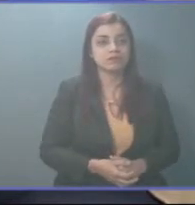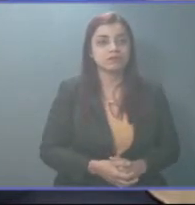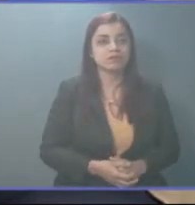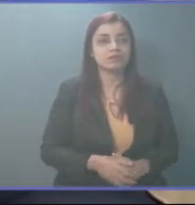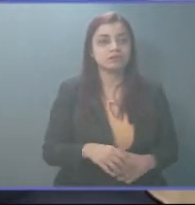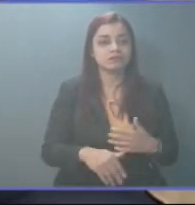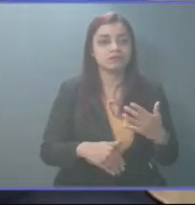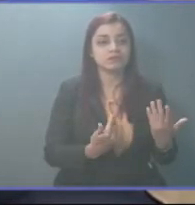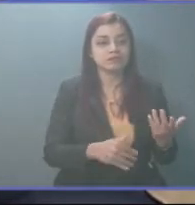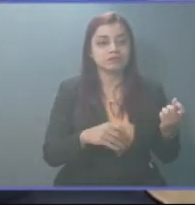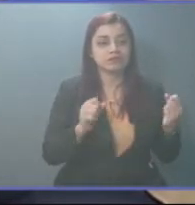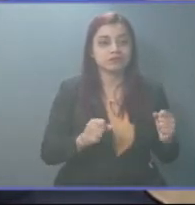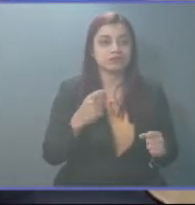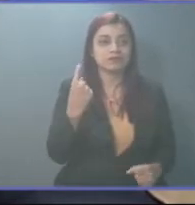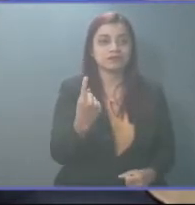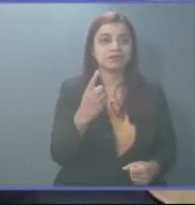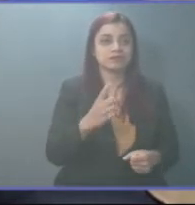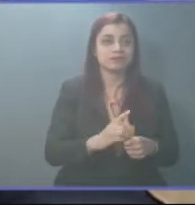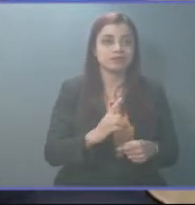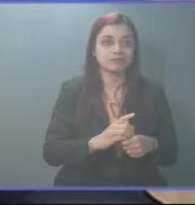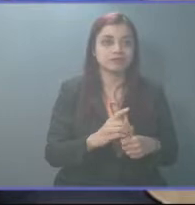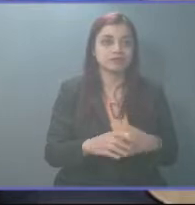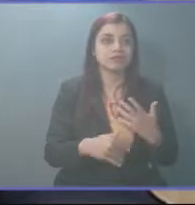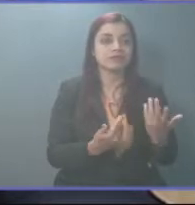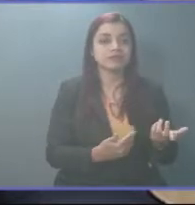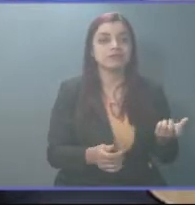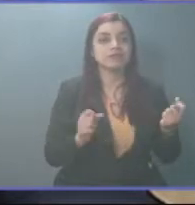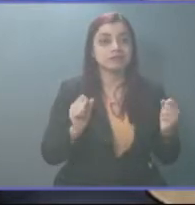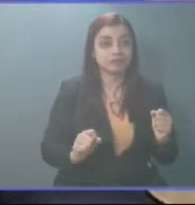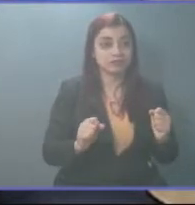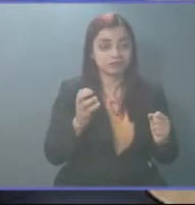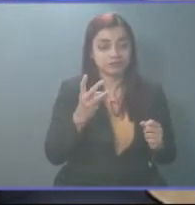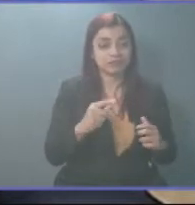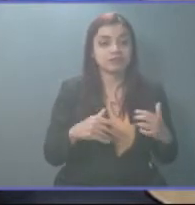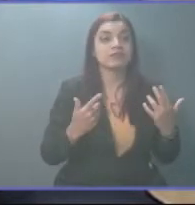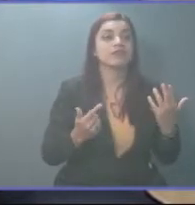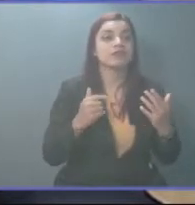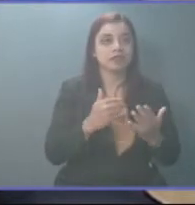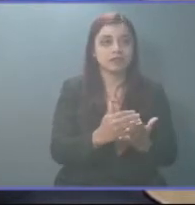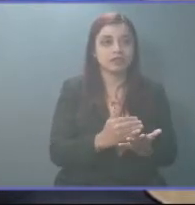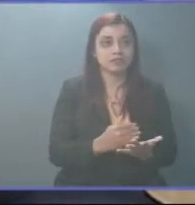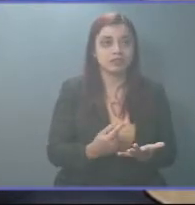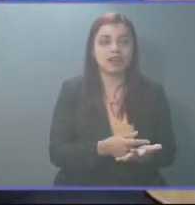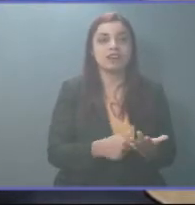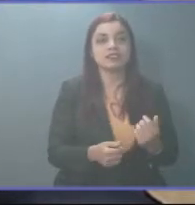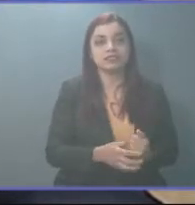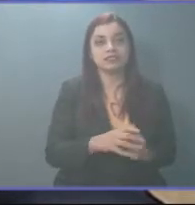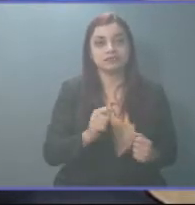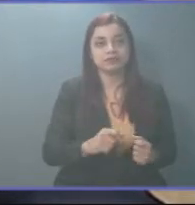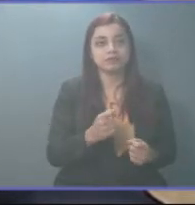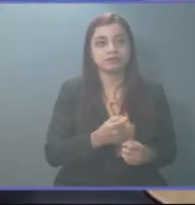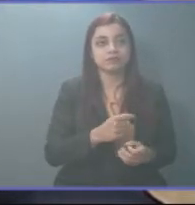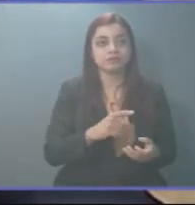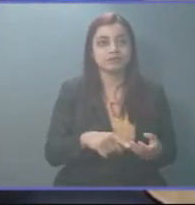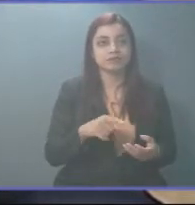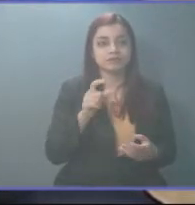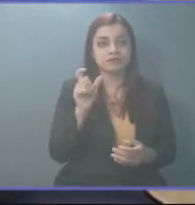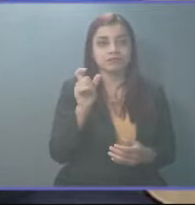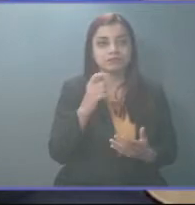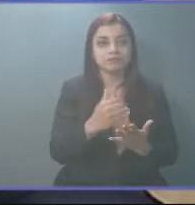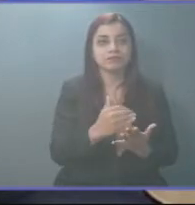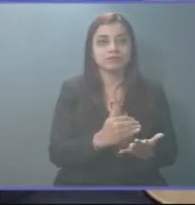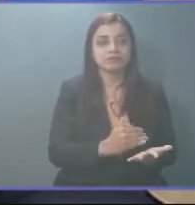relativo a contratación de personas con discapacidad, en el sentido de eliminar la palabra exoneración a fin de